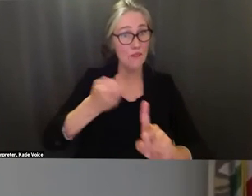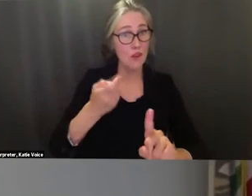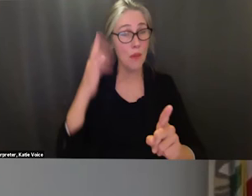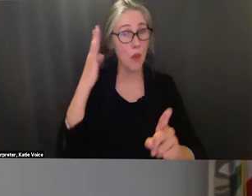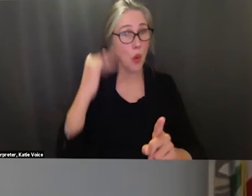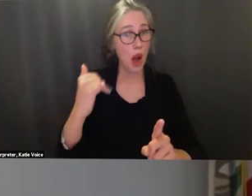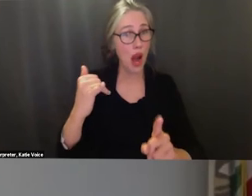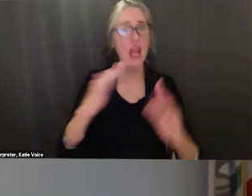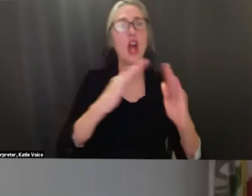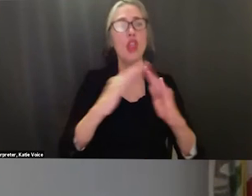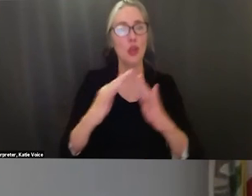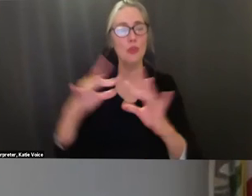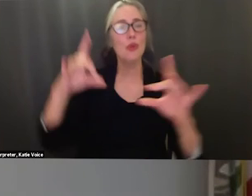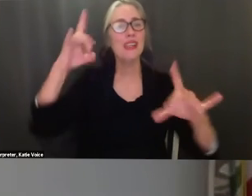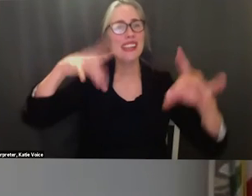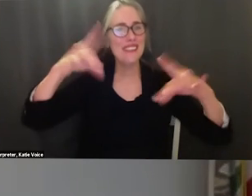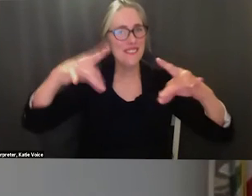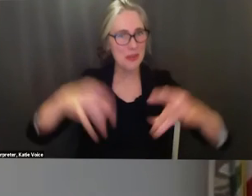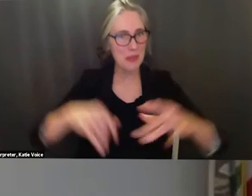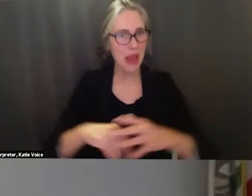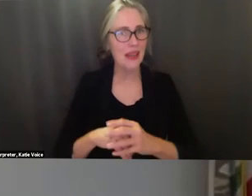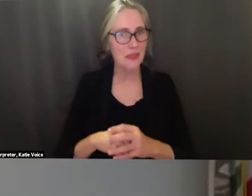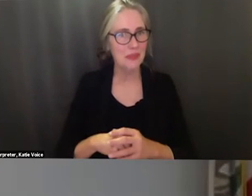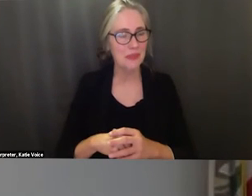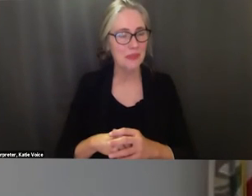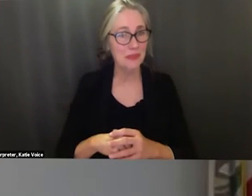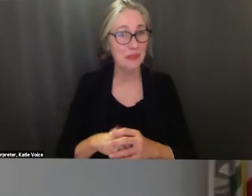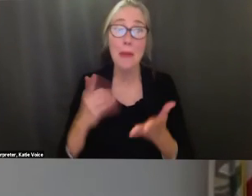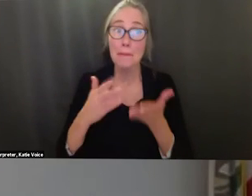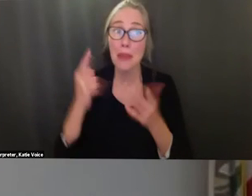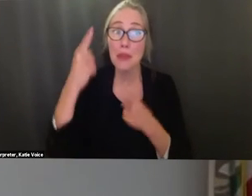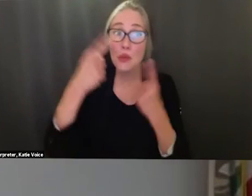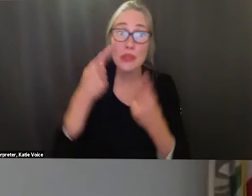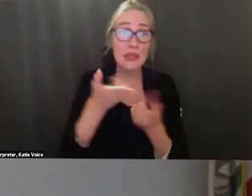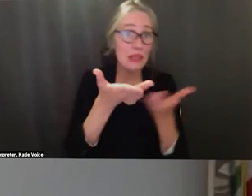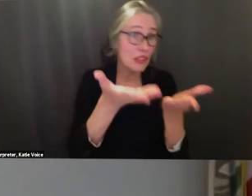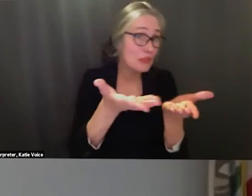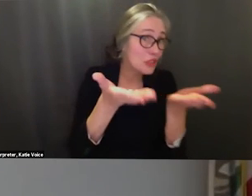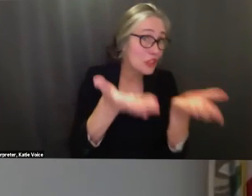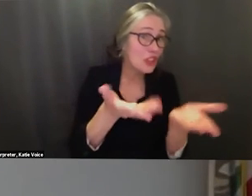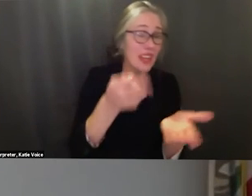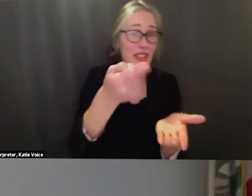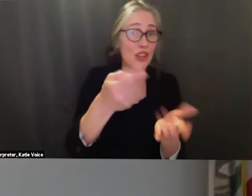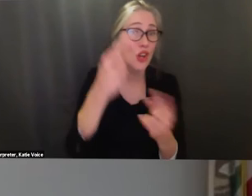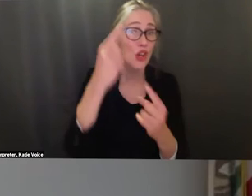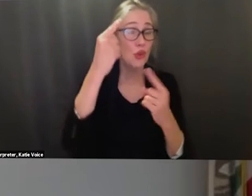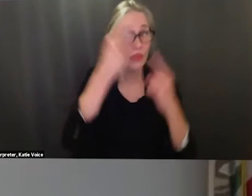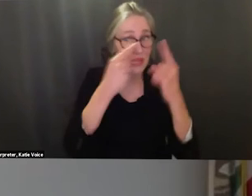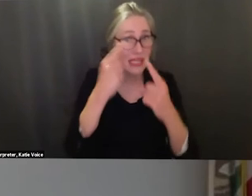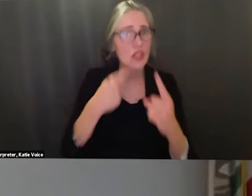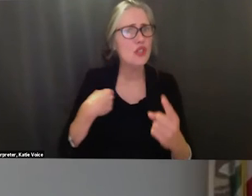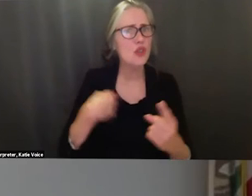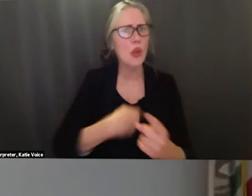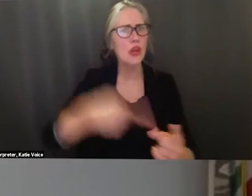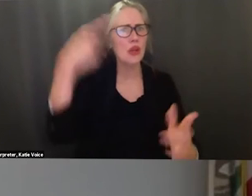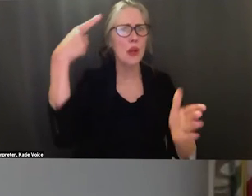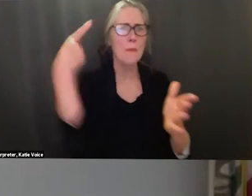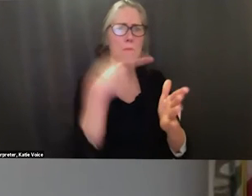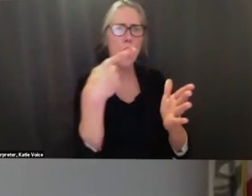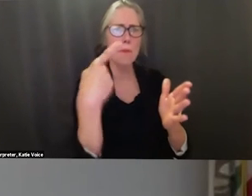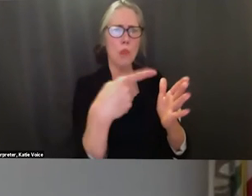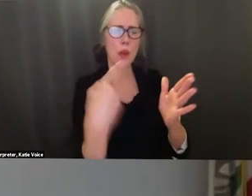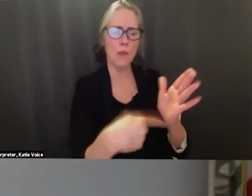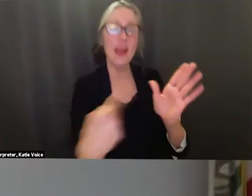directo de los comentarios de la comunidad. Deberían considerar hacer algo parecido para que realmente podamos decir